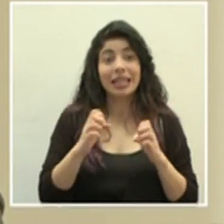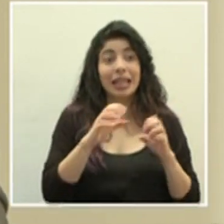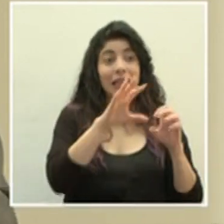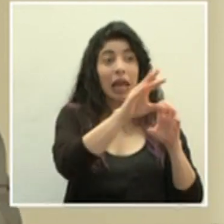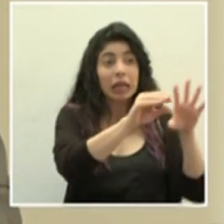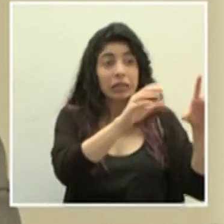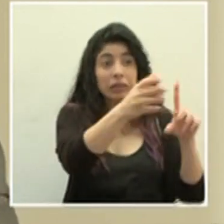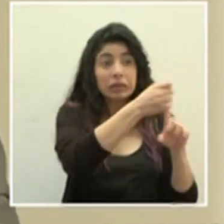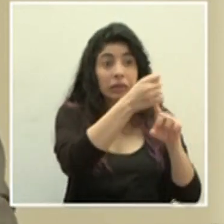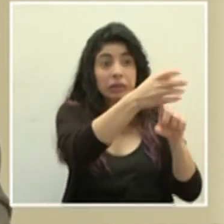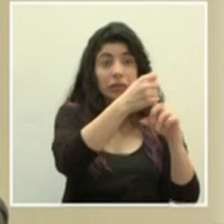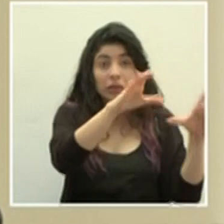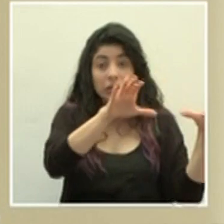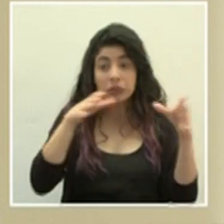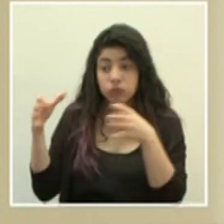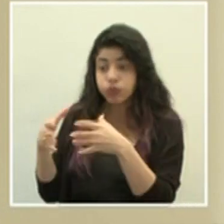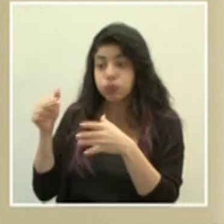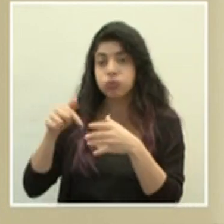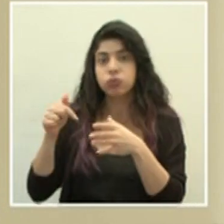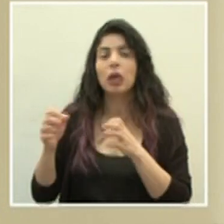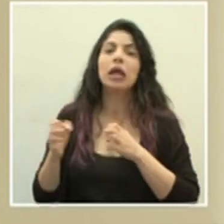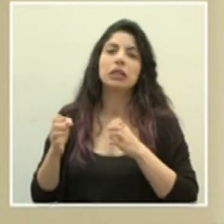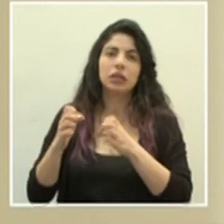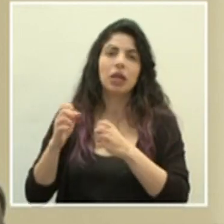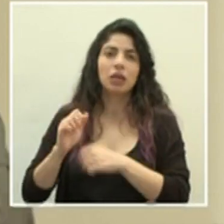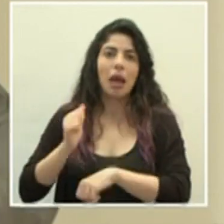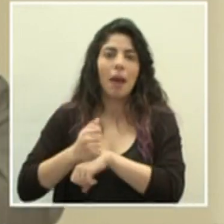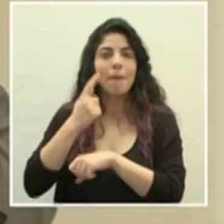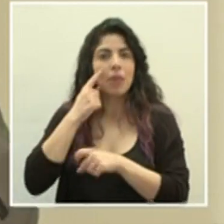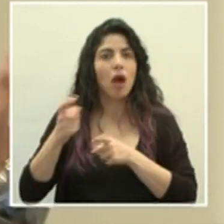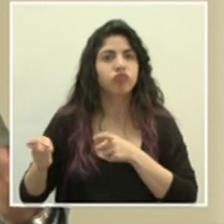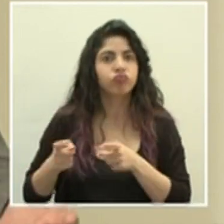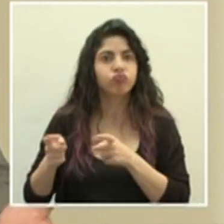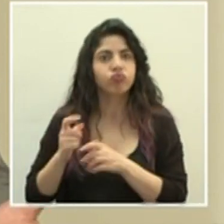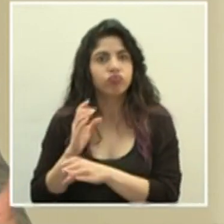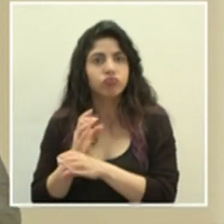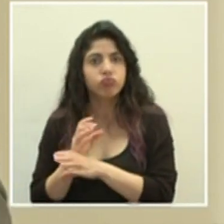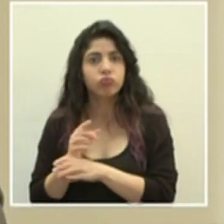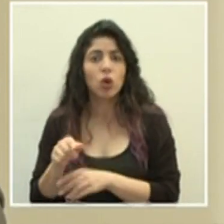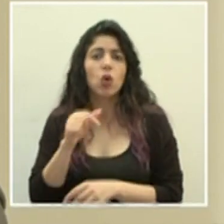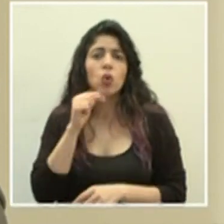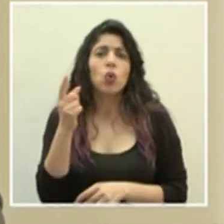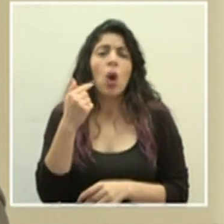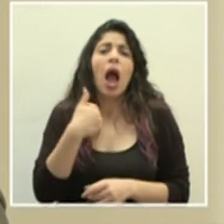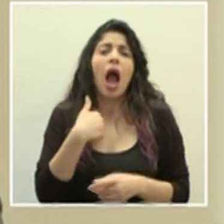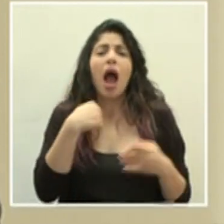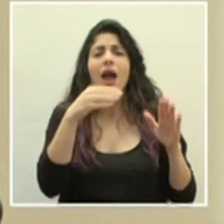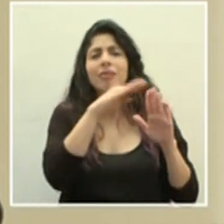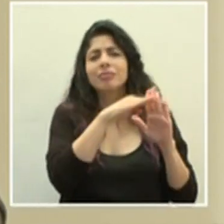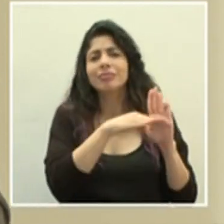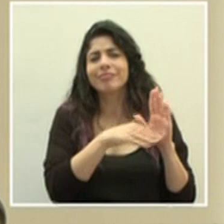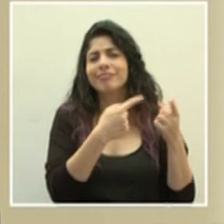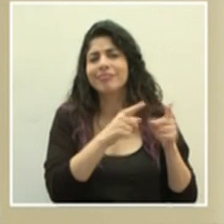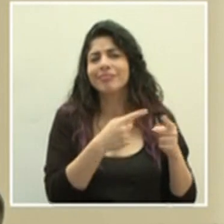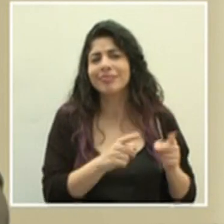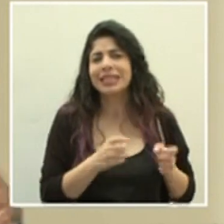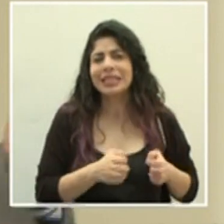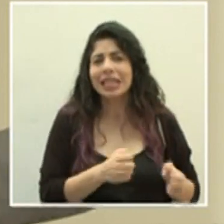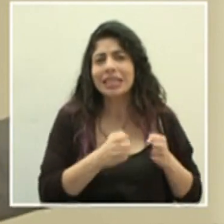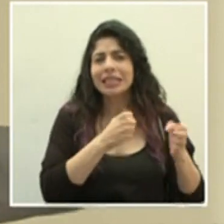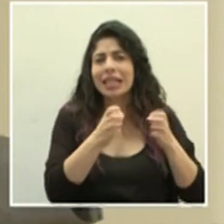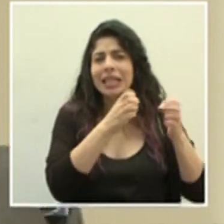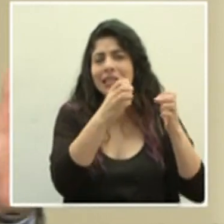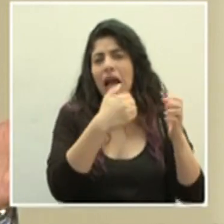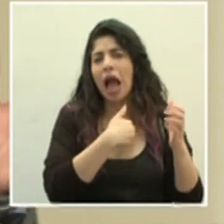forma parte de todas las estrategias que estamos desarrollando, no es un hecho aislado, sino que forman parte de las diferentes